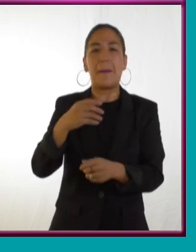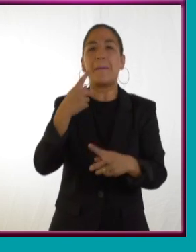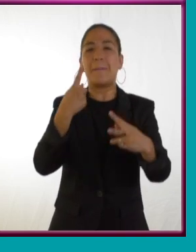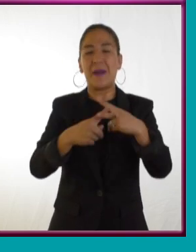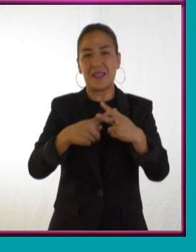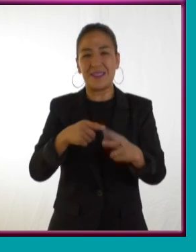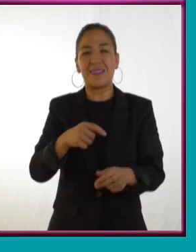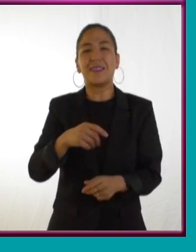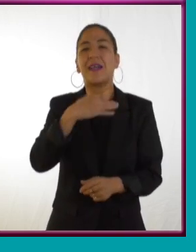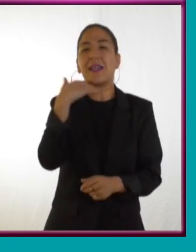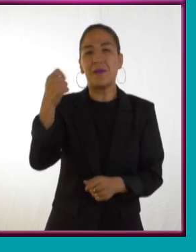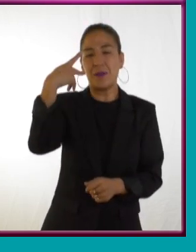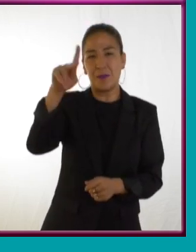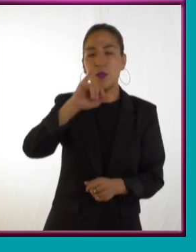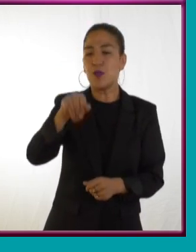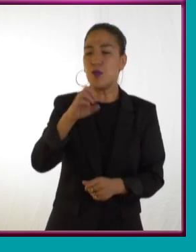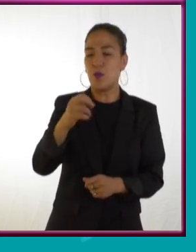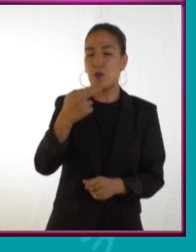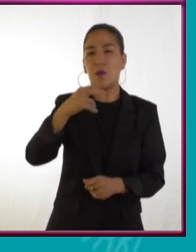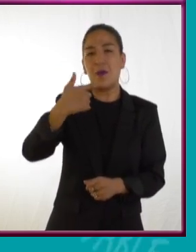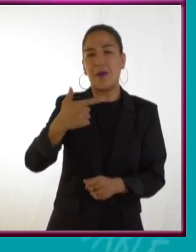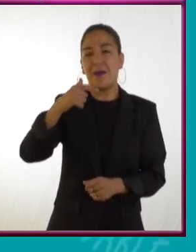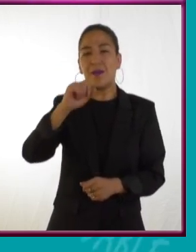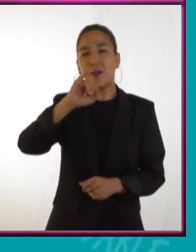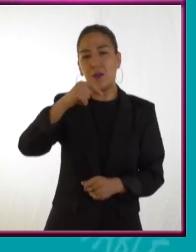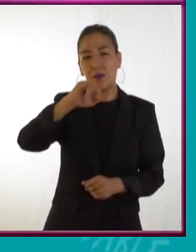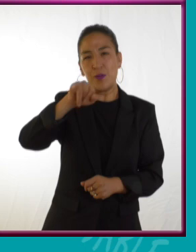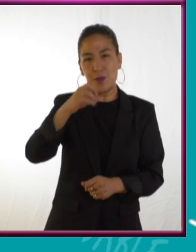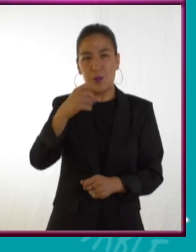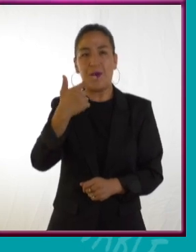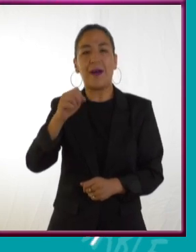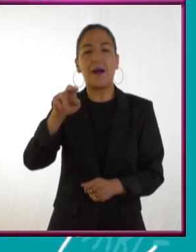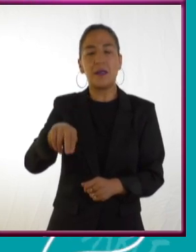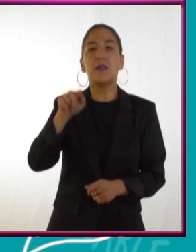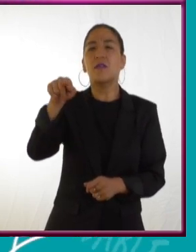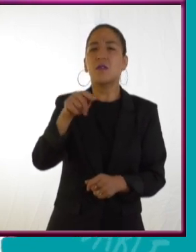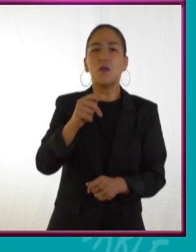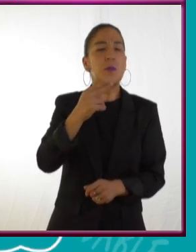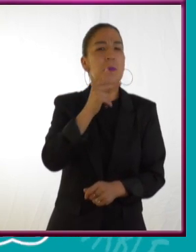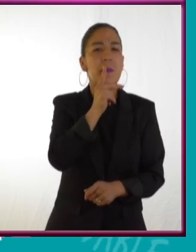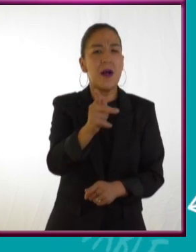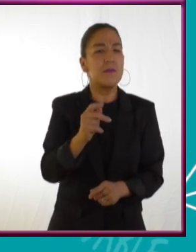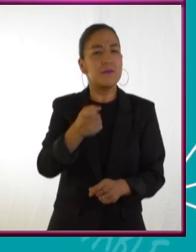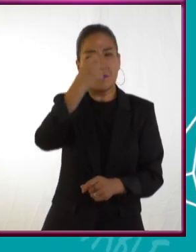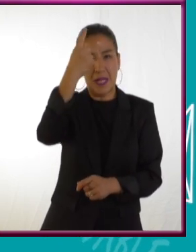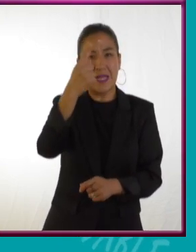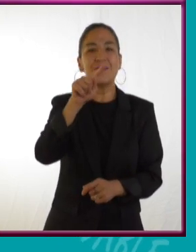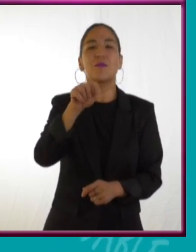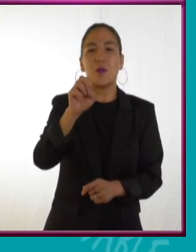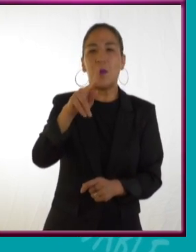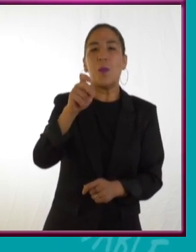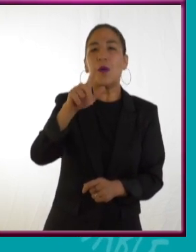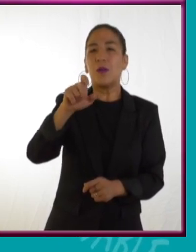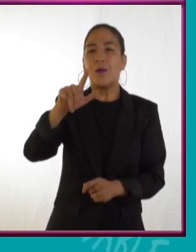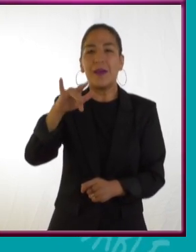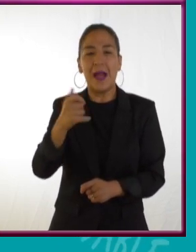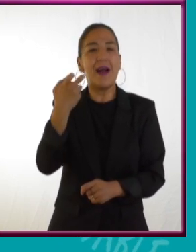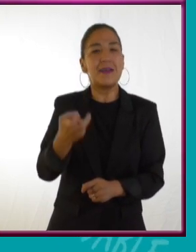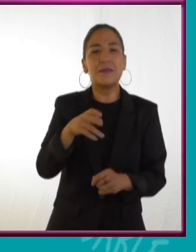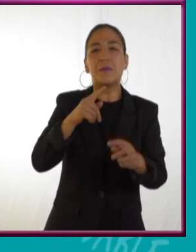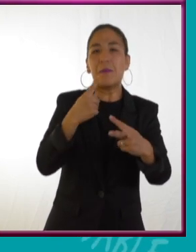matemático alemán Johann Benedict Listing utilizó por primera vez la palabra topología para referirse al